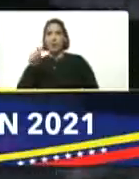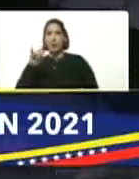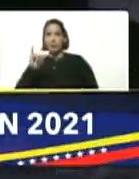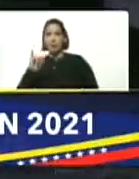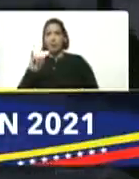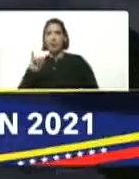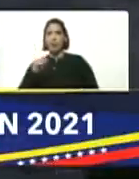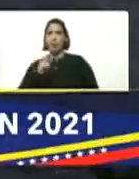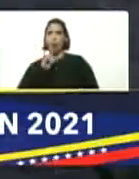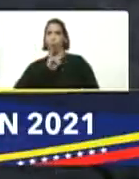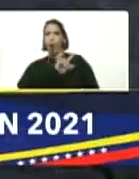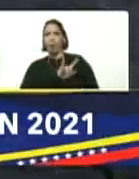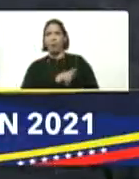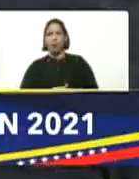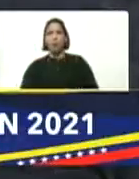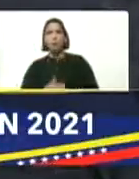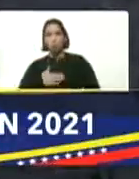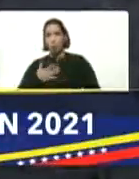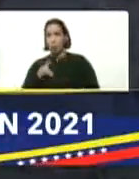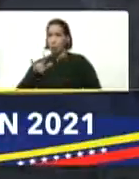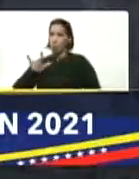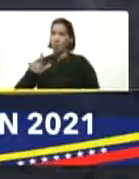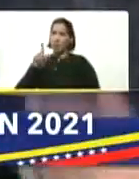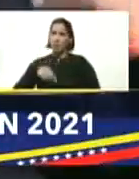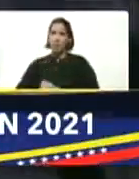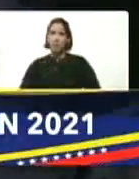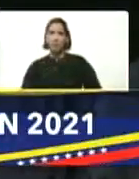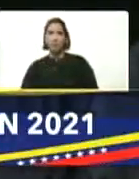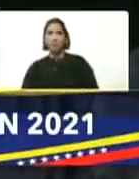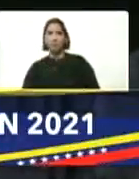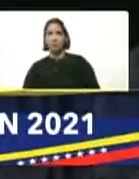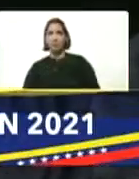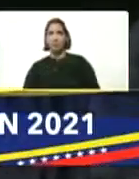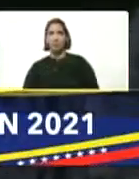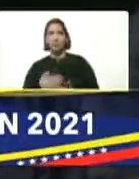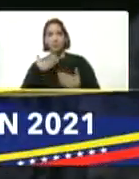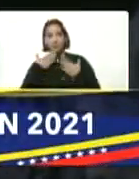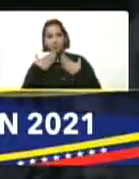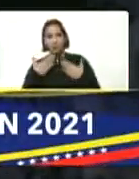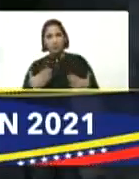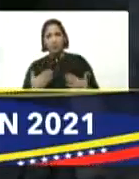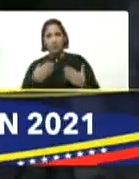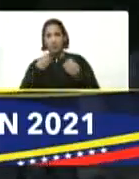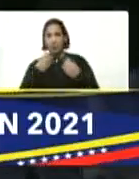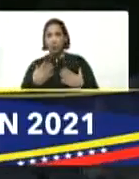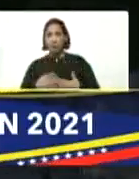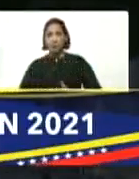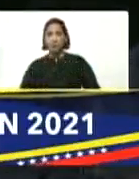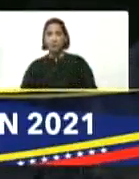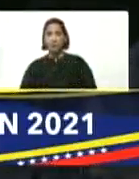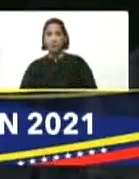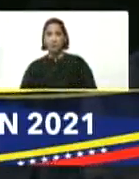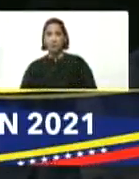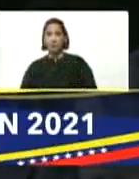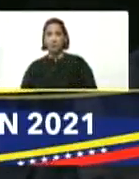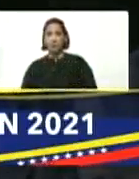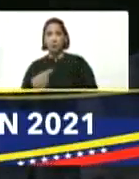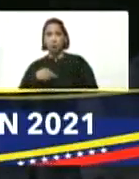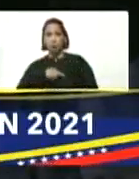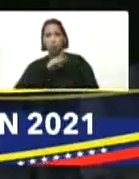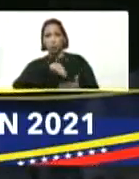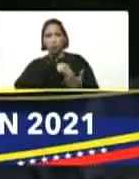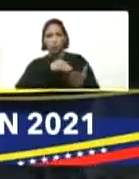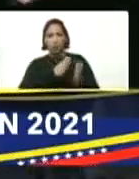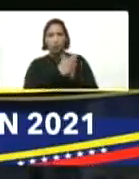ama Benedetti, yo también lo puedo amar. Bueno, presidente, agradecido y bueno, estaremos bautizando el